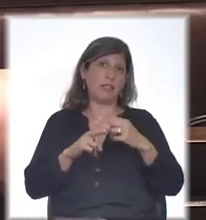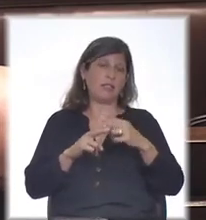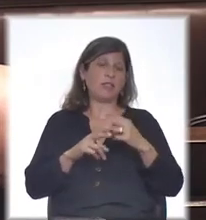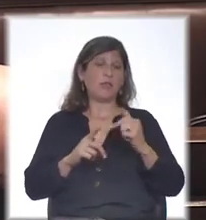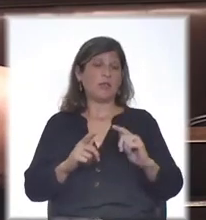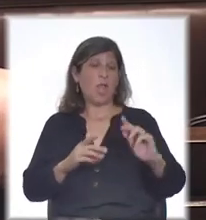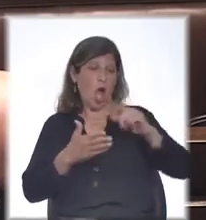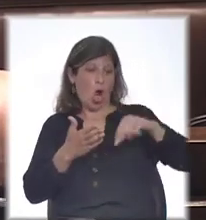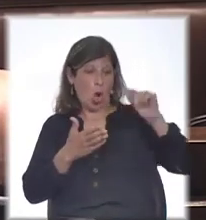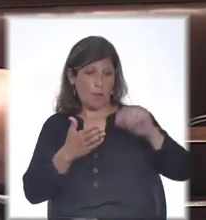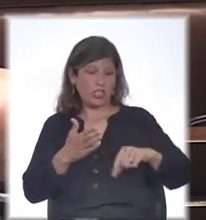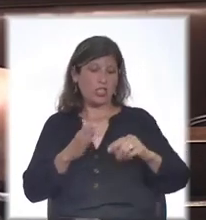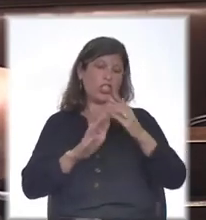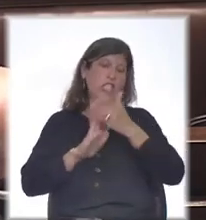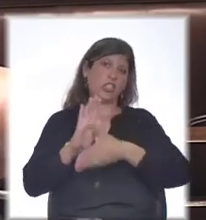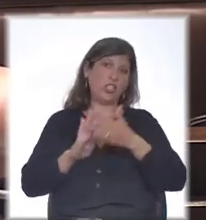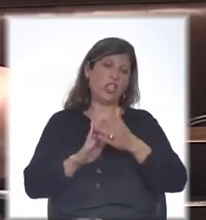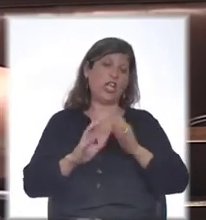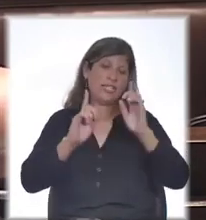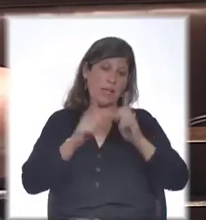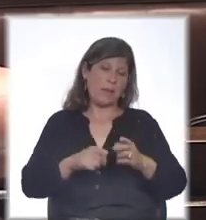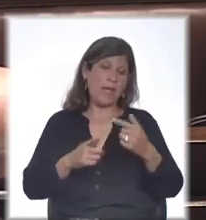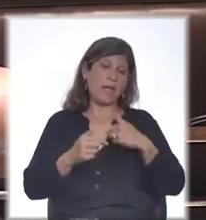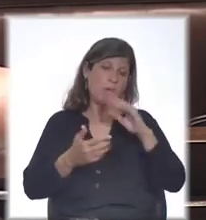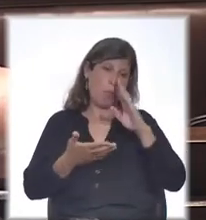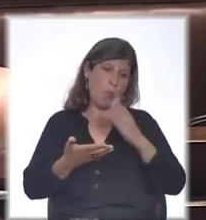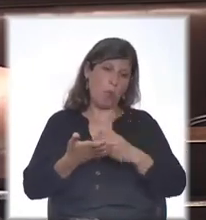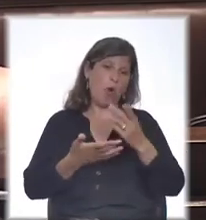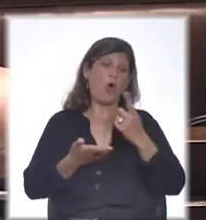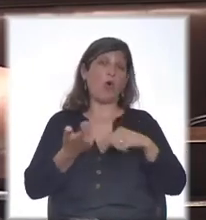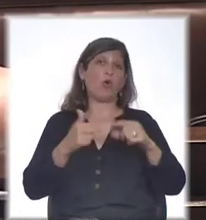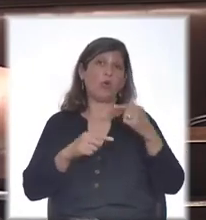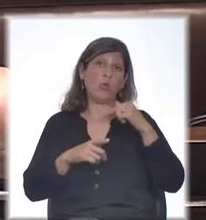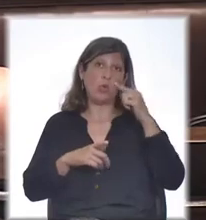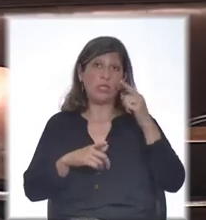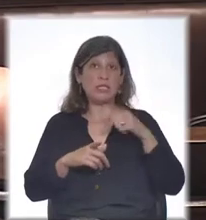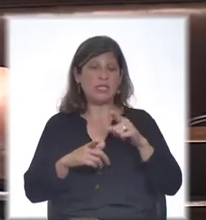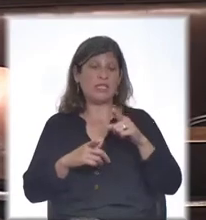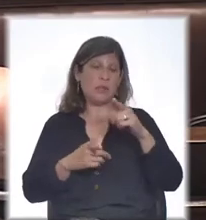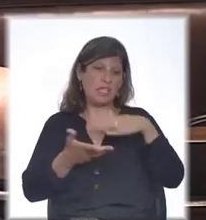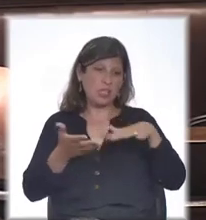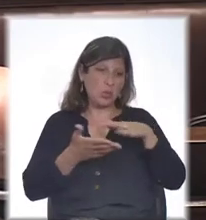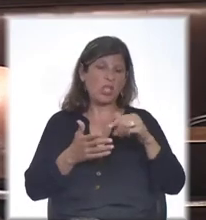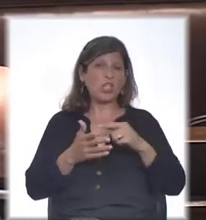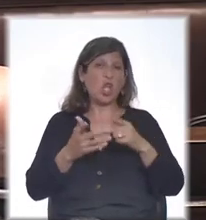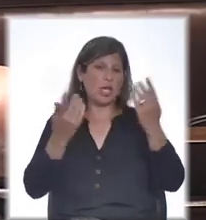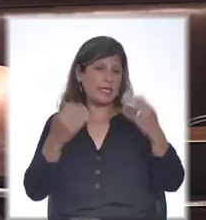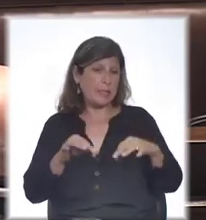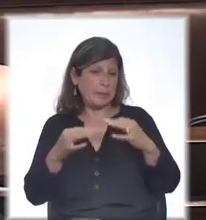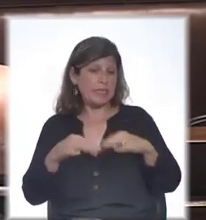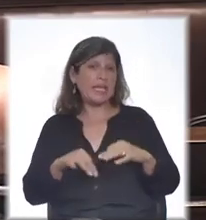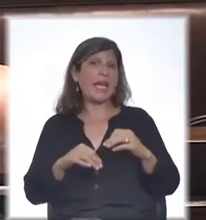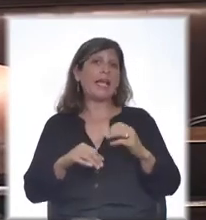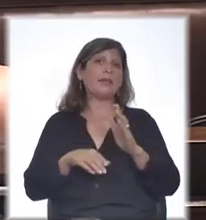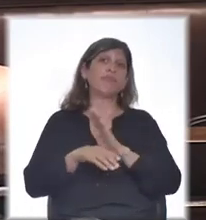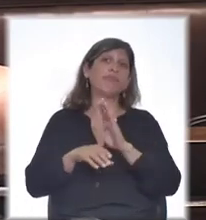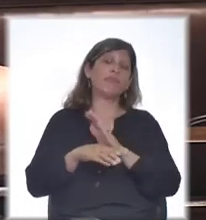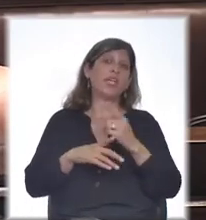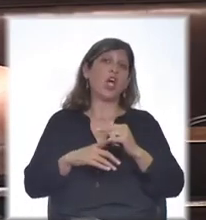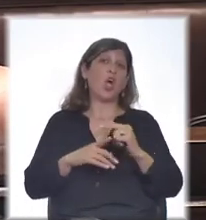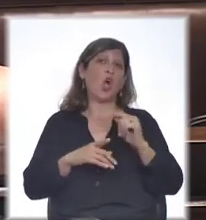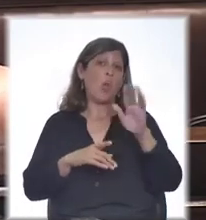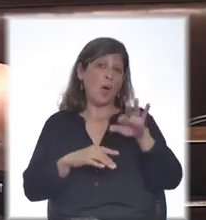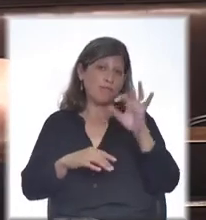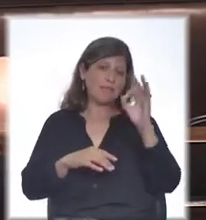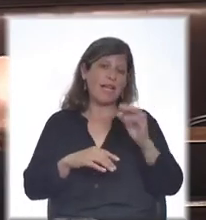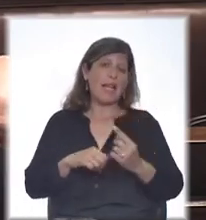Nacional. Por último, también se disponían disposiciones transitorias y especiales, como la elección del primer